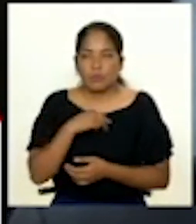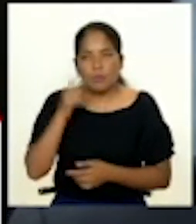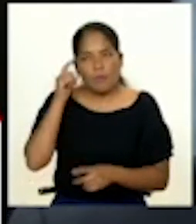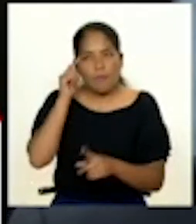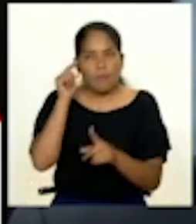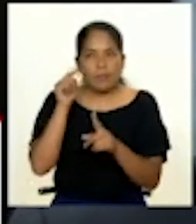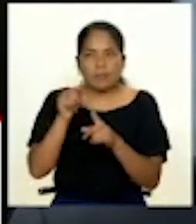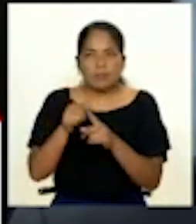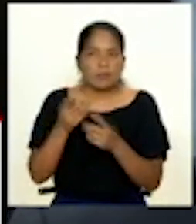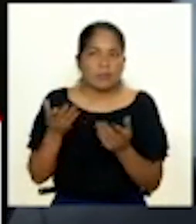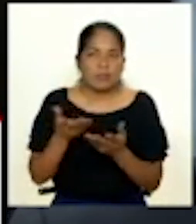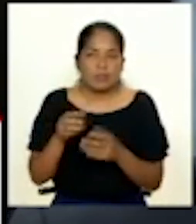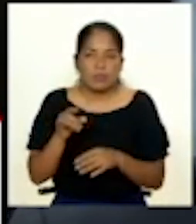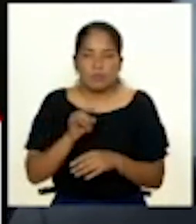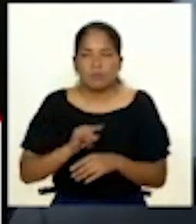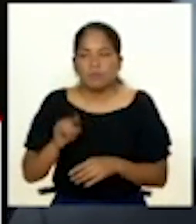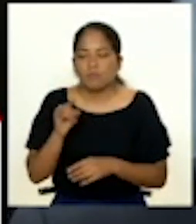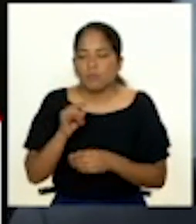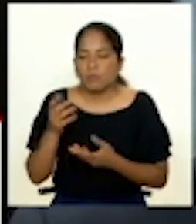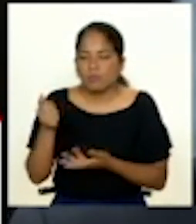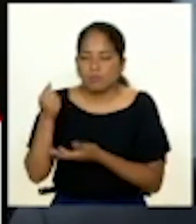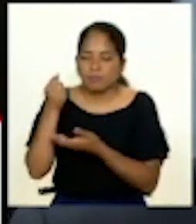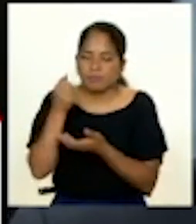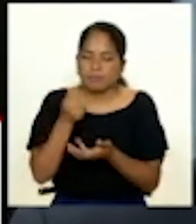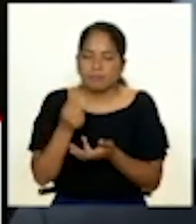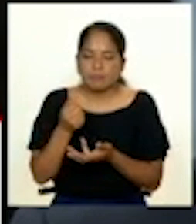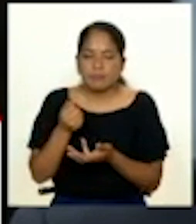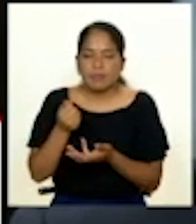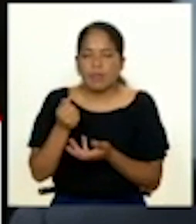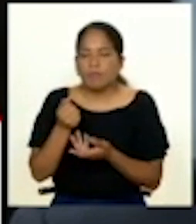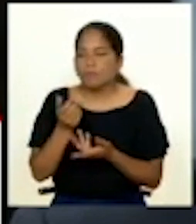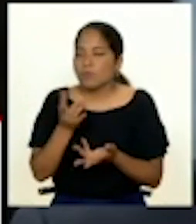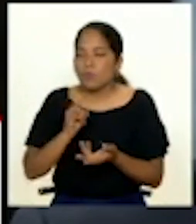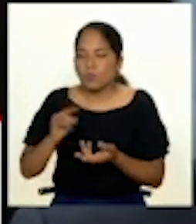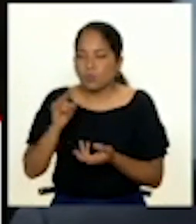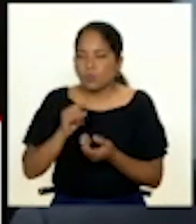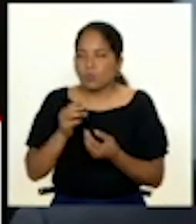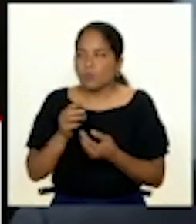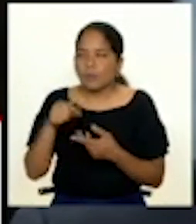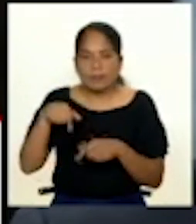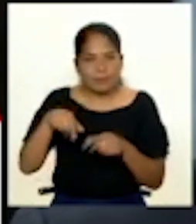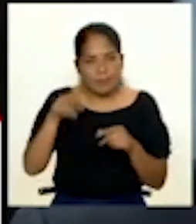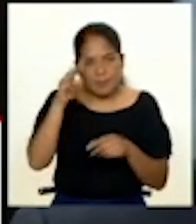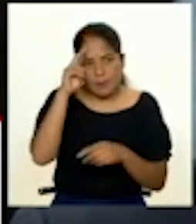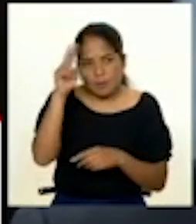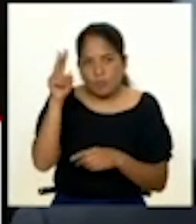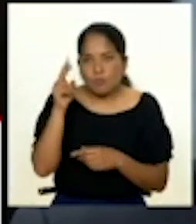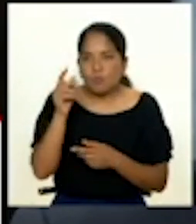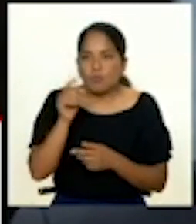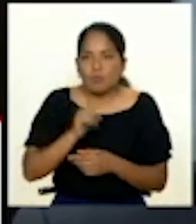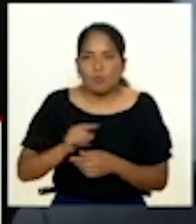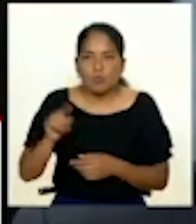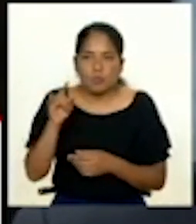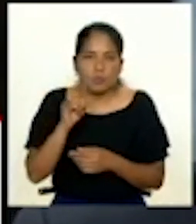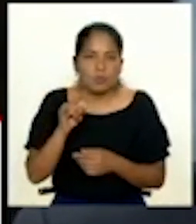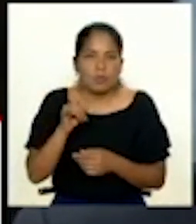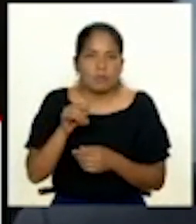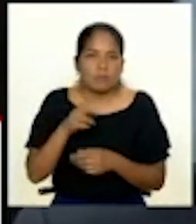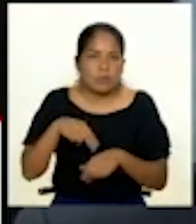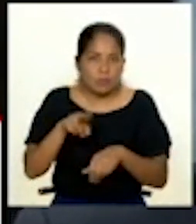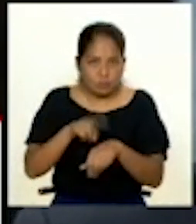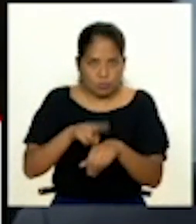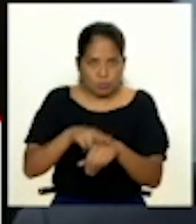misión el uso de los recursos naturales que cuenta el país de la manera más adecuada. Dentro de